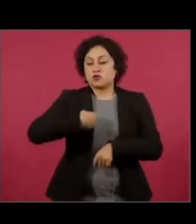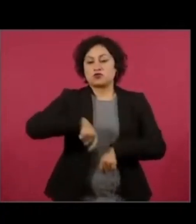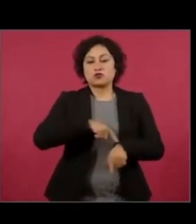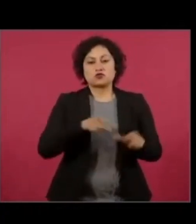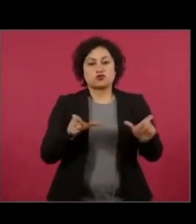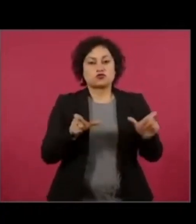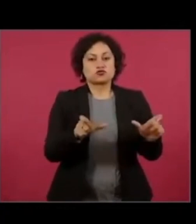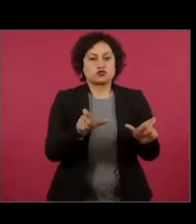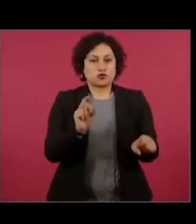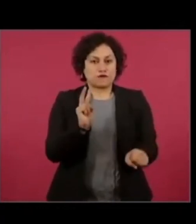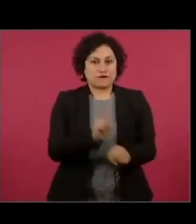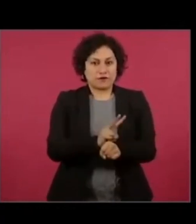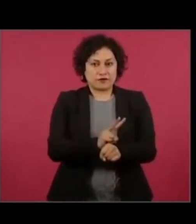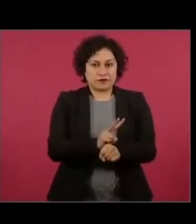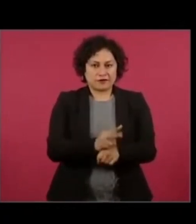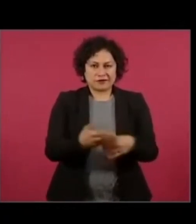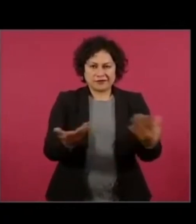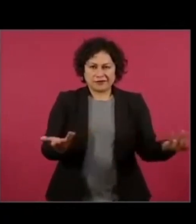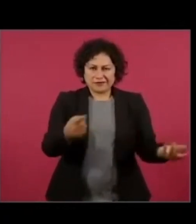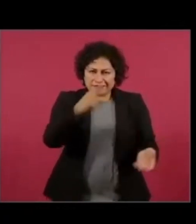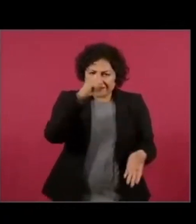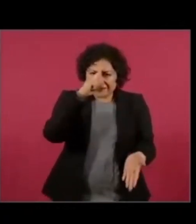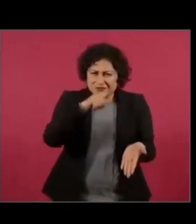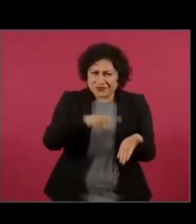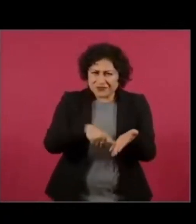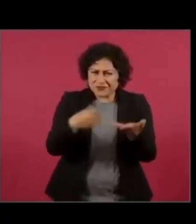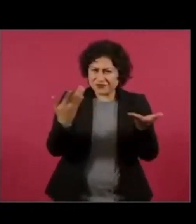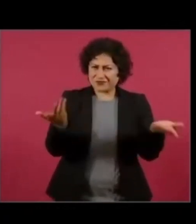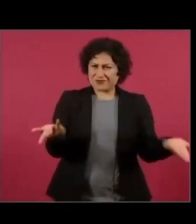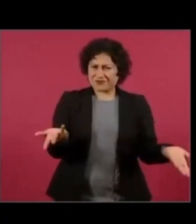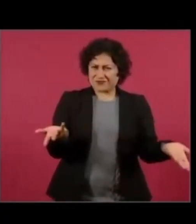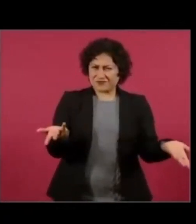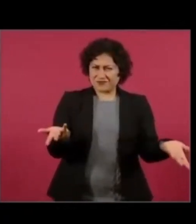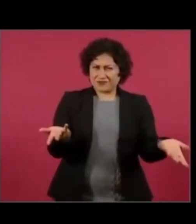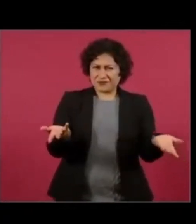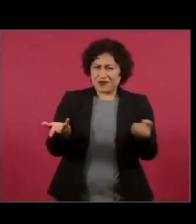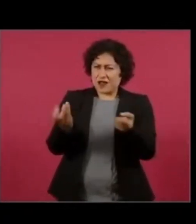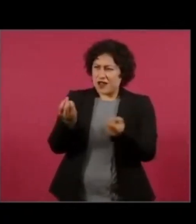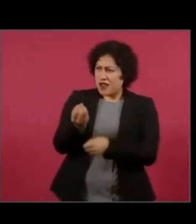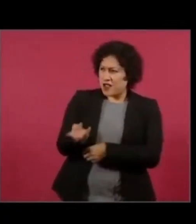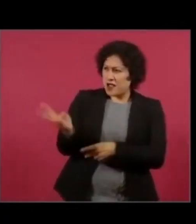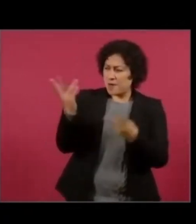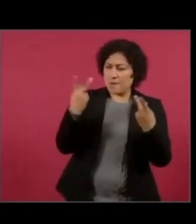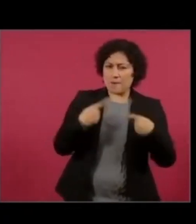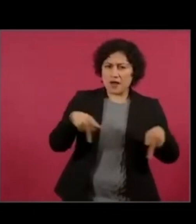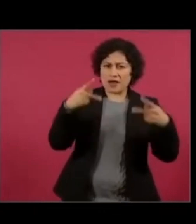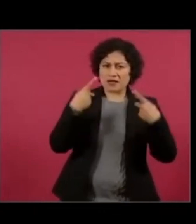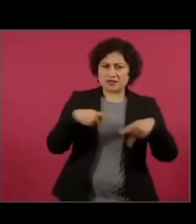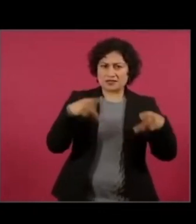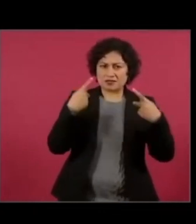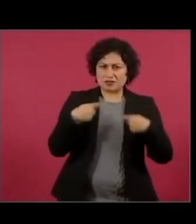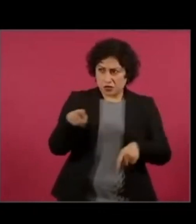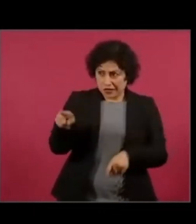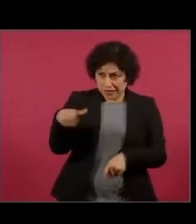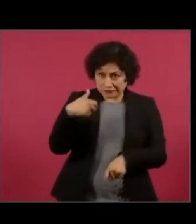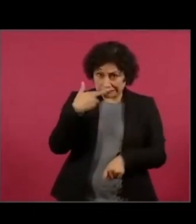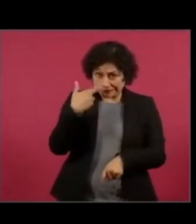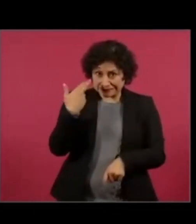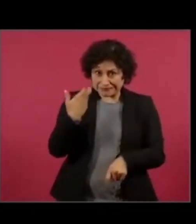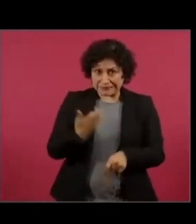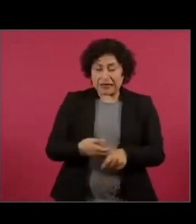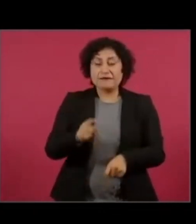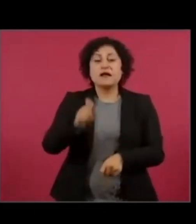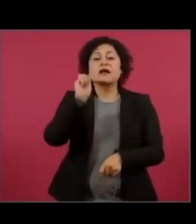artículo. Imagínense, los más ratas, aparte no querían pagar impuestos, los vatos,